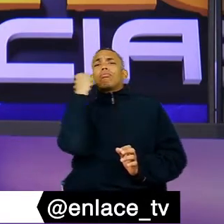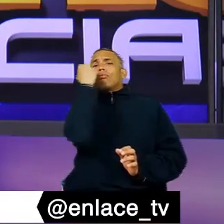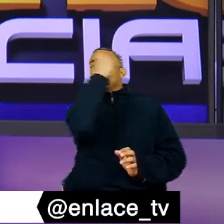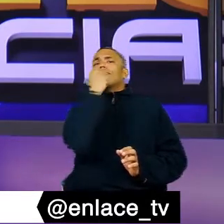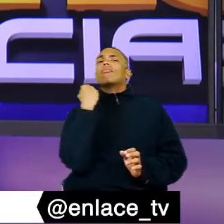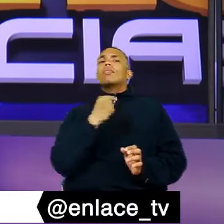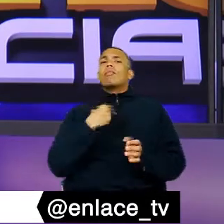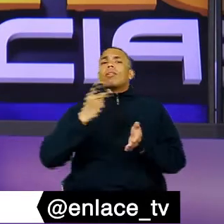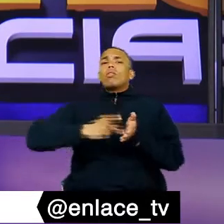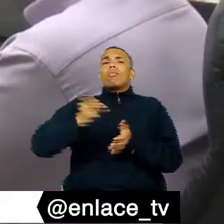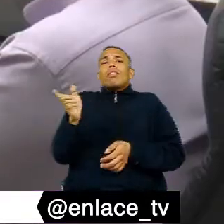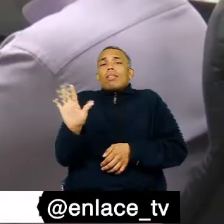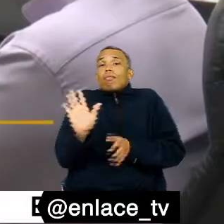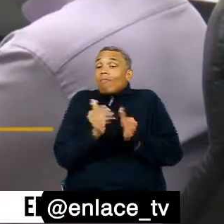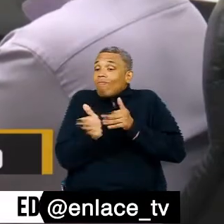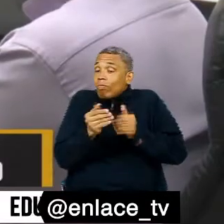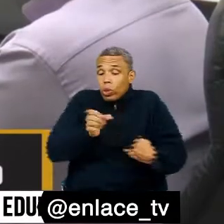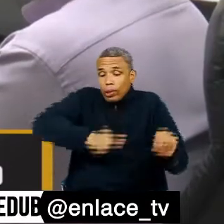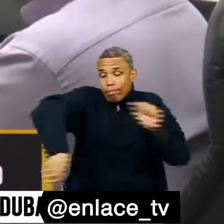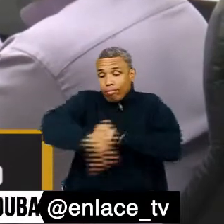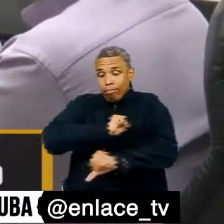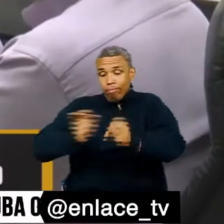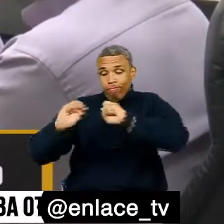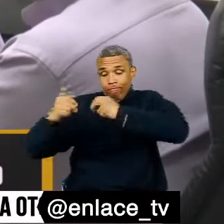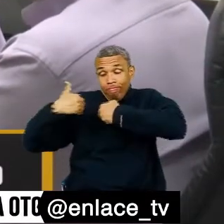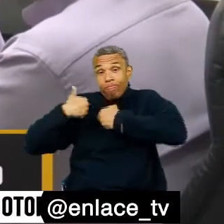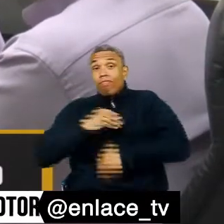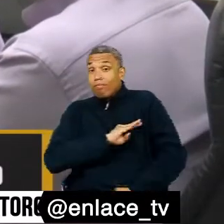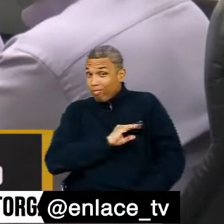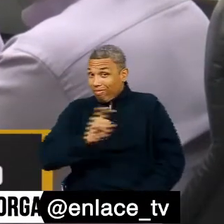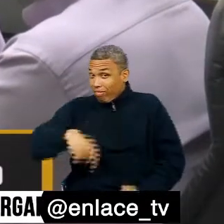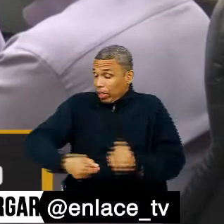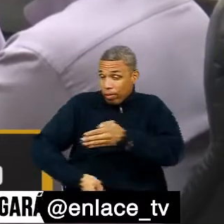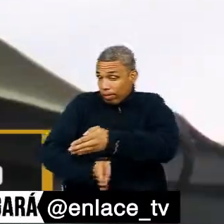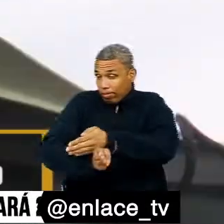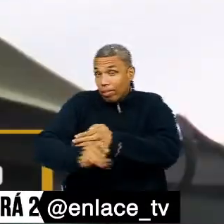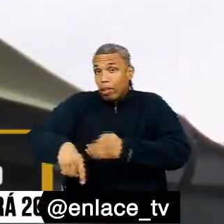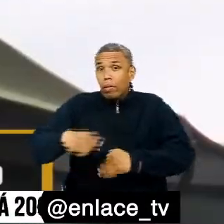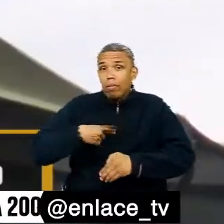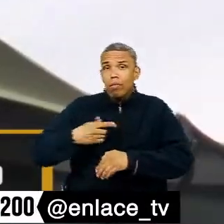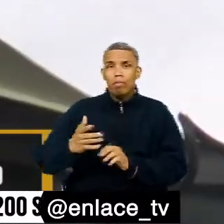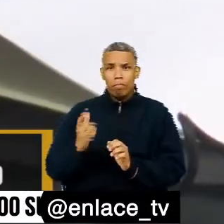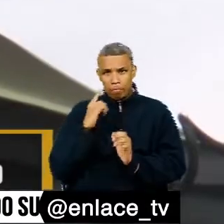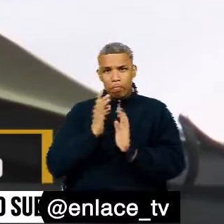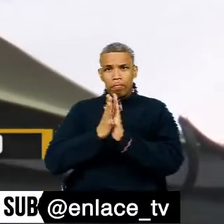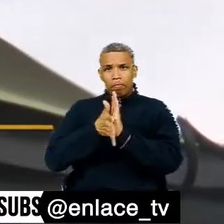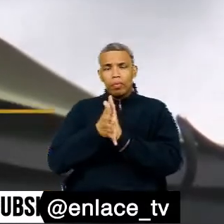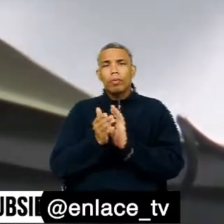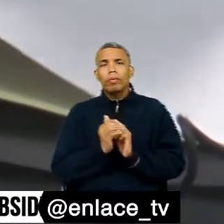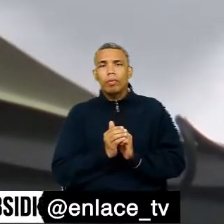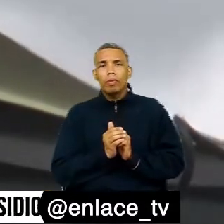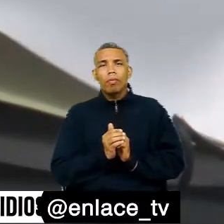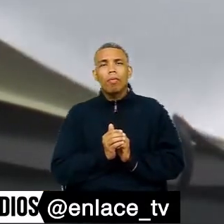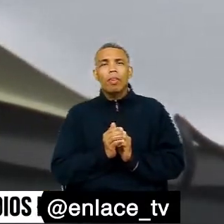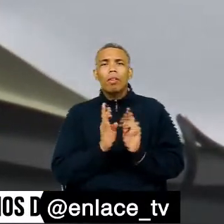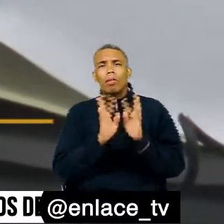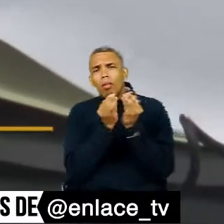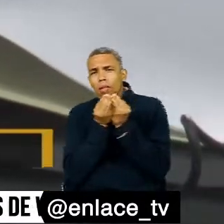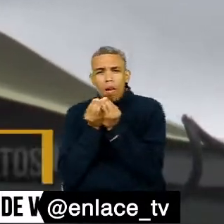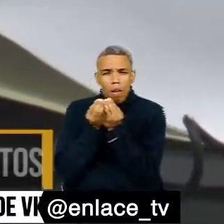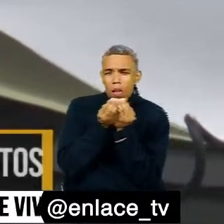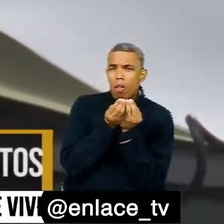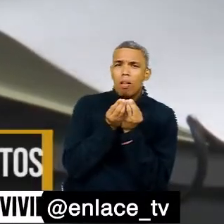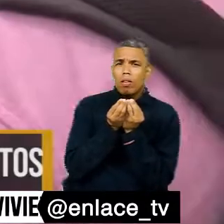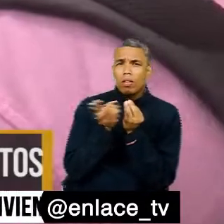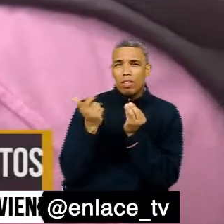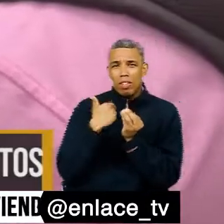2015. Además de los proyectos de acuerdo 016 y 017 polémicos por las modificaciones al recurso del crédito que ha propuesto el